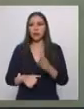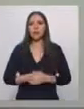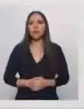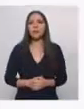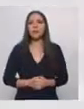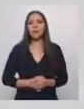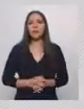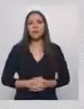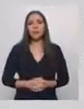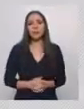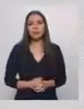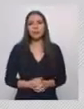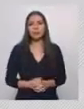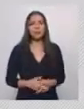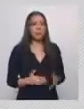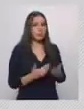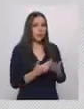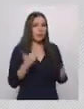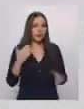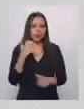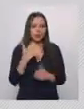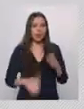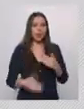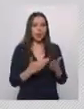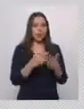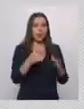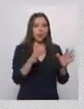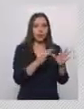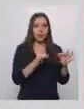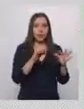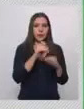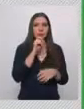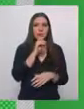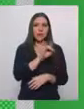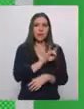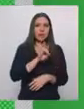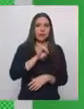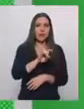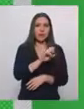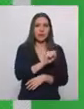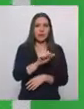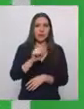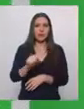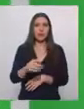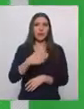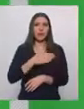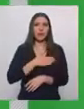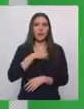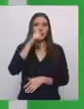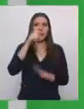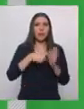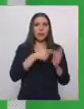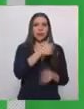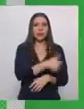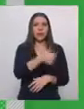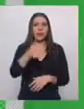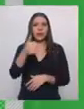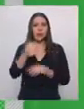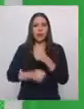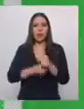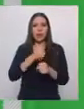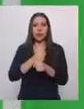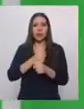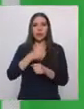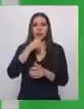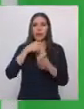pues, antes de despedirnos y ahora que mencionas el tema de este timbrado por parte del SAT, a mí una vez al año adicional a mi estado de cuenta me llega